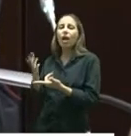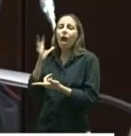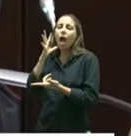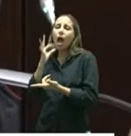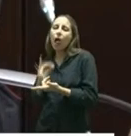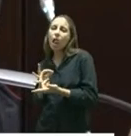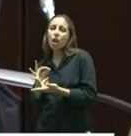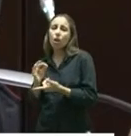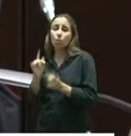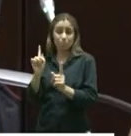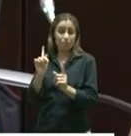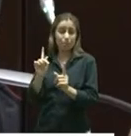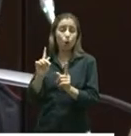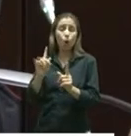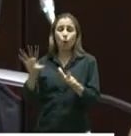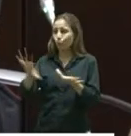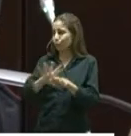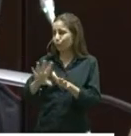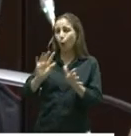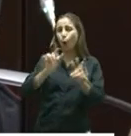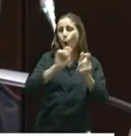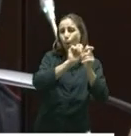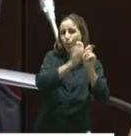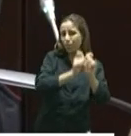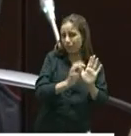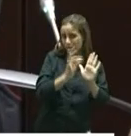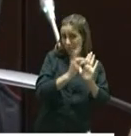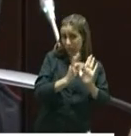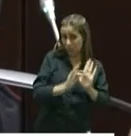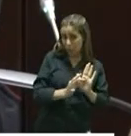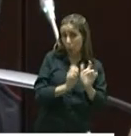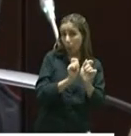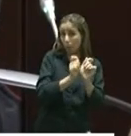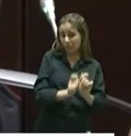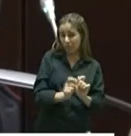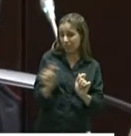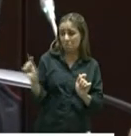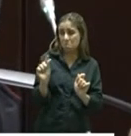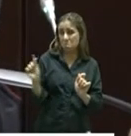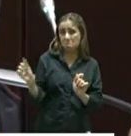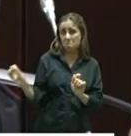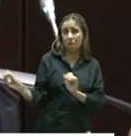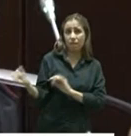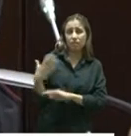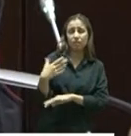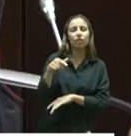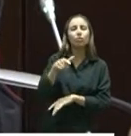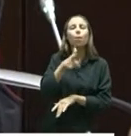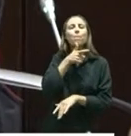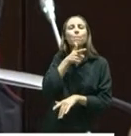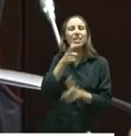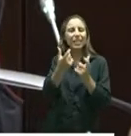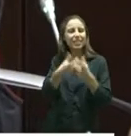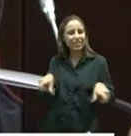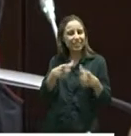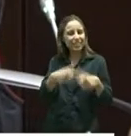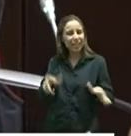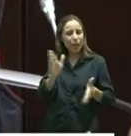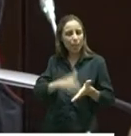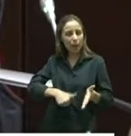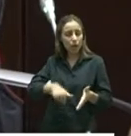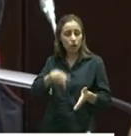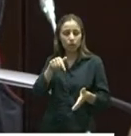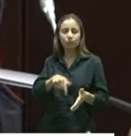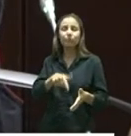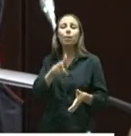en esta modificación que nos llegó hace unos minutos es mucho antes decíamos era un cheque en blanco bueno Esto es una chequera en blanco directamente